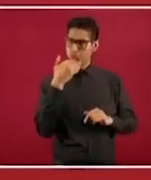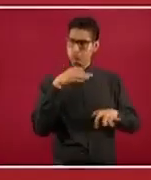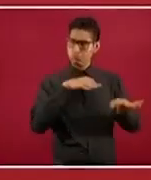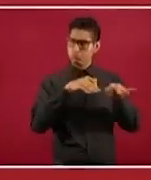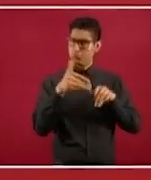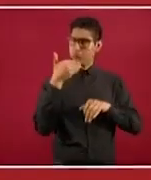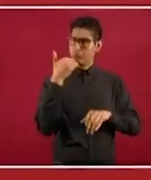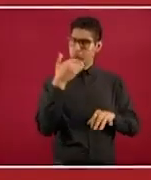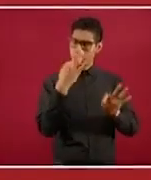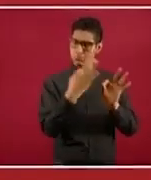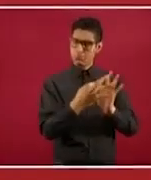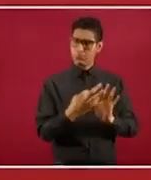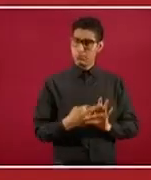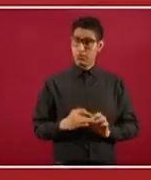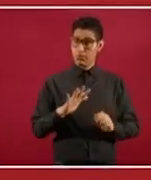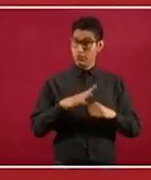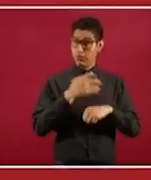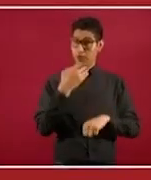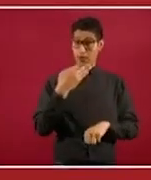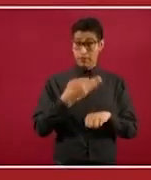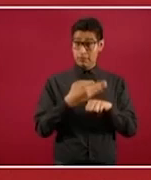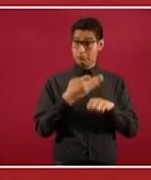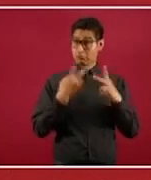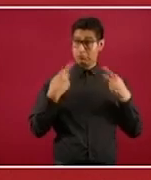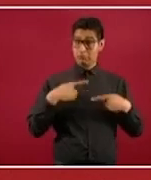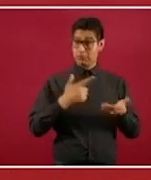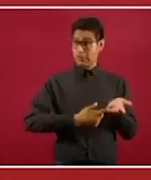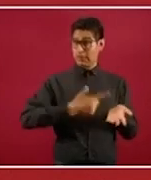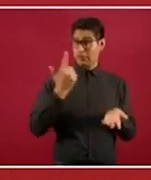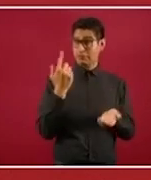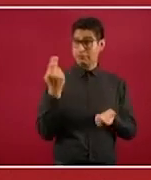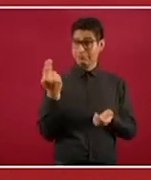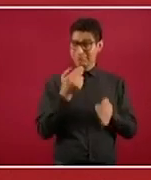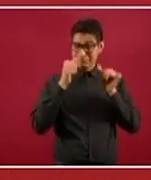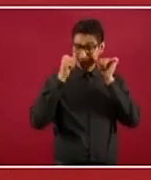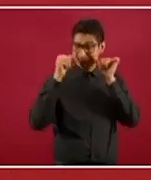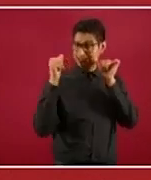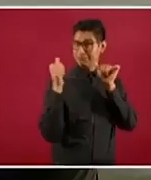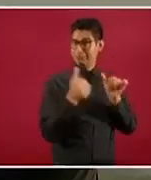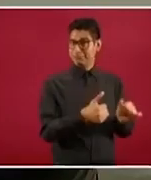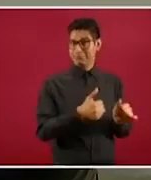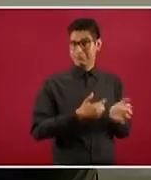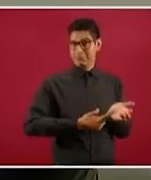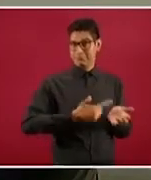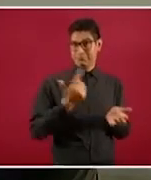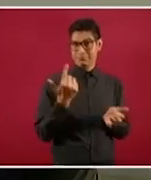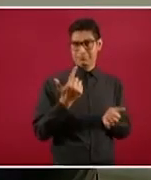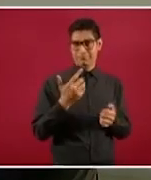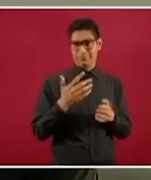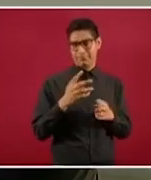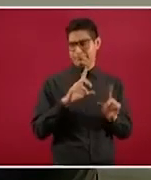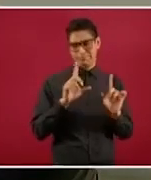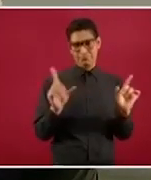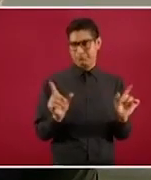hemos tenido pacientes graves y que requieren cuidados intensivos. Es todo por mi parte